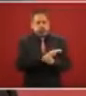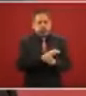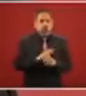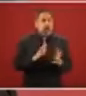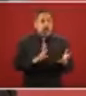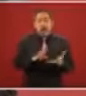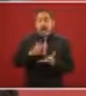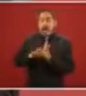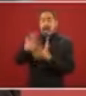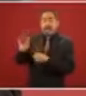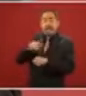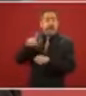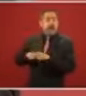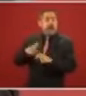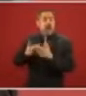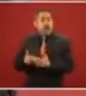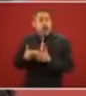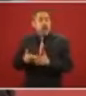federales tienen